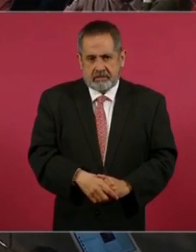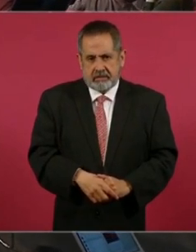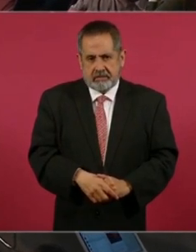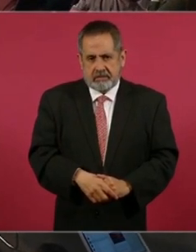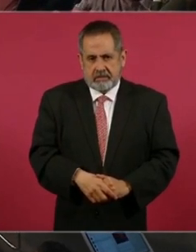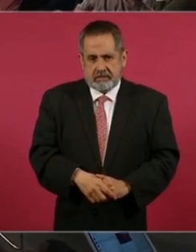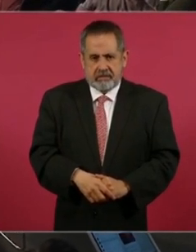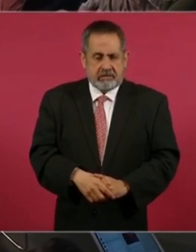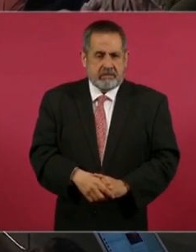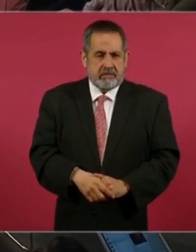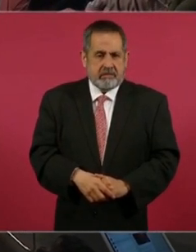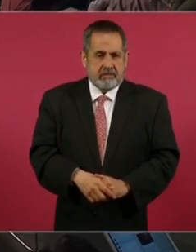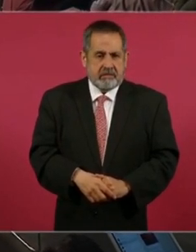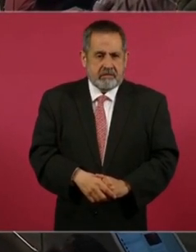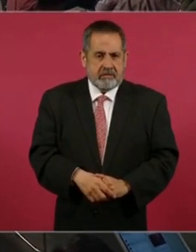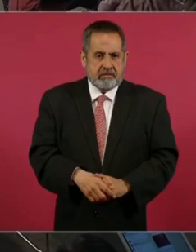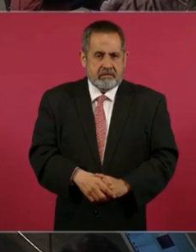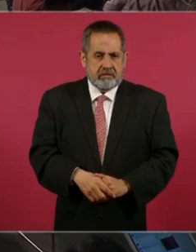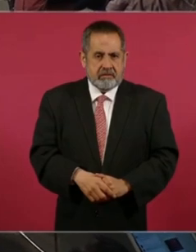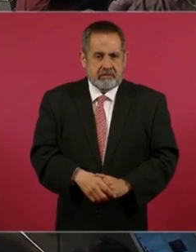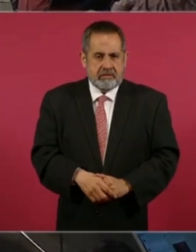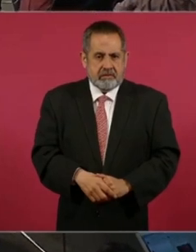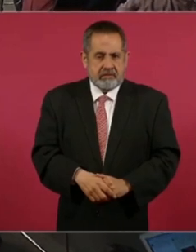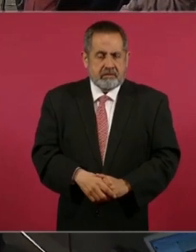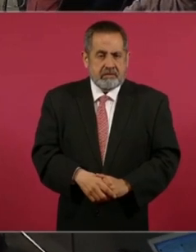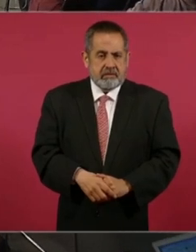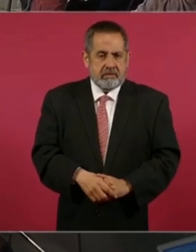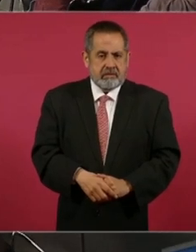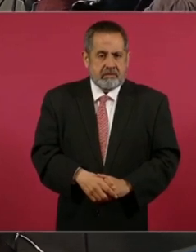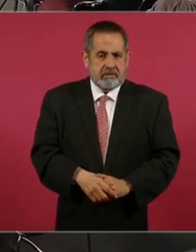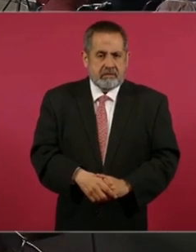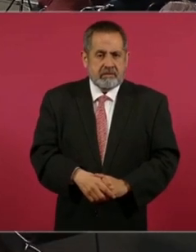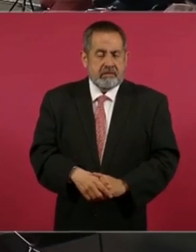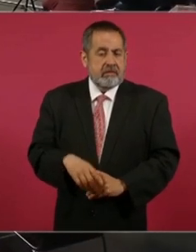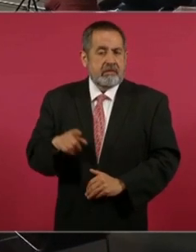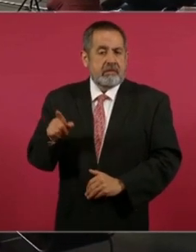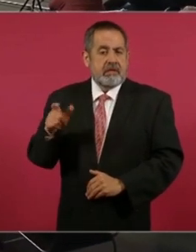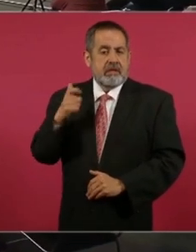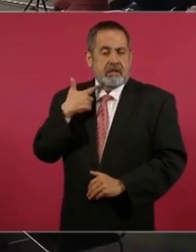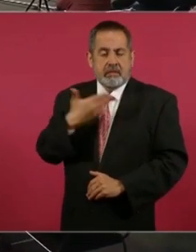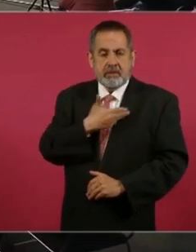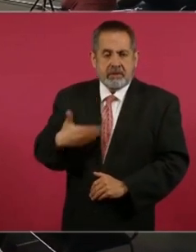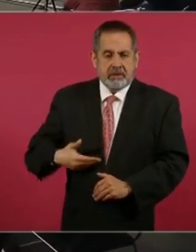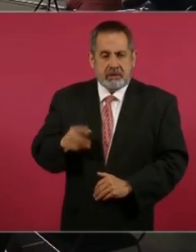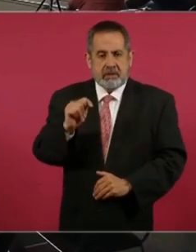Sí, ese es el expresidente Trump.